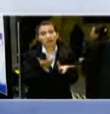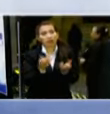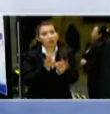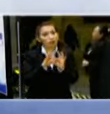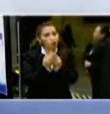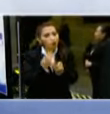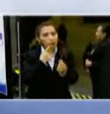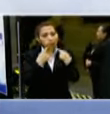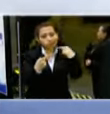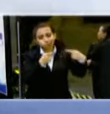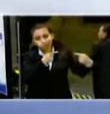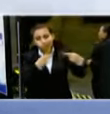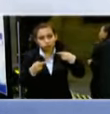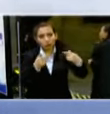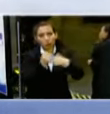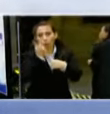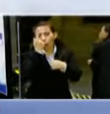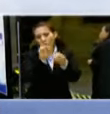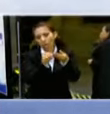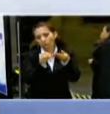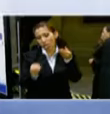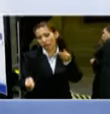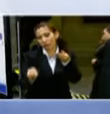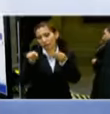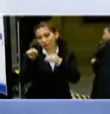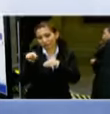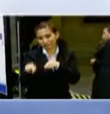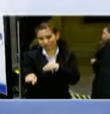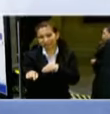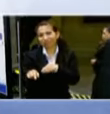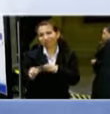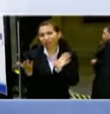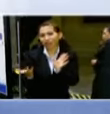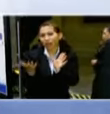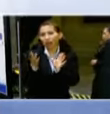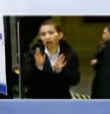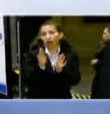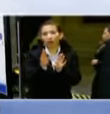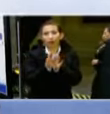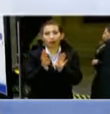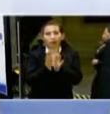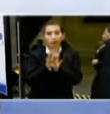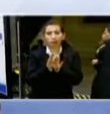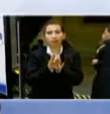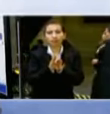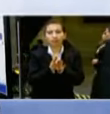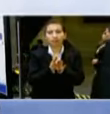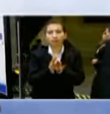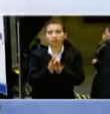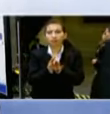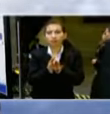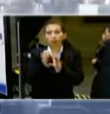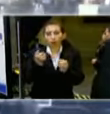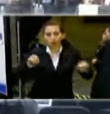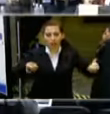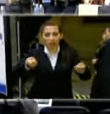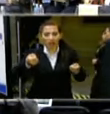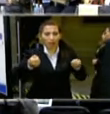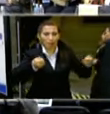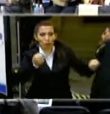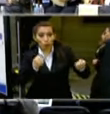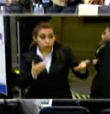de controversias, con una excepción que es el de los trailers de carga que no han podido